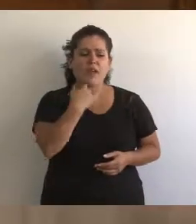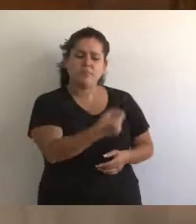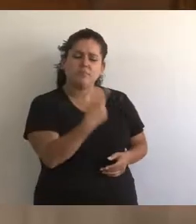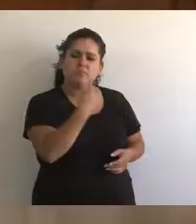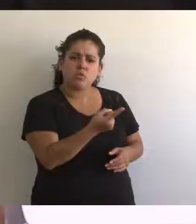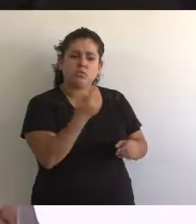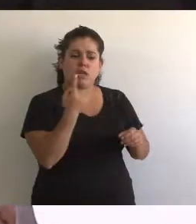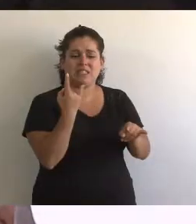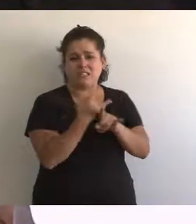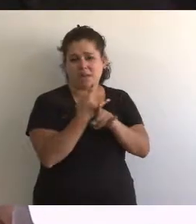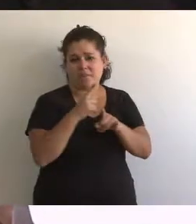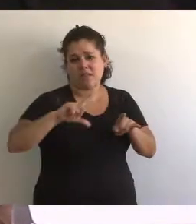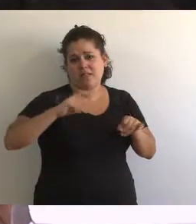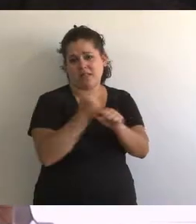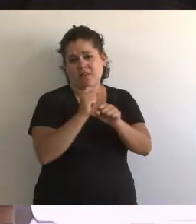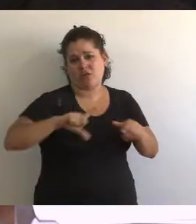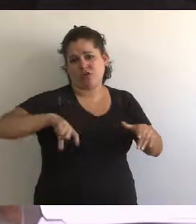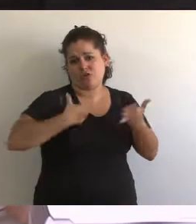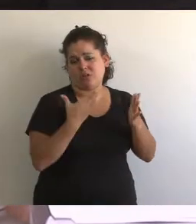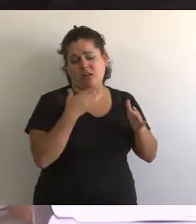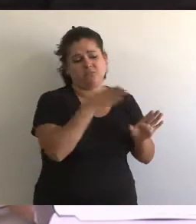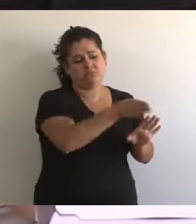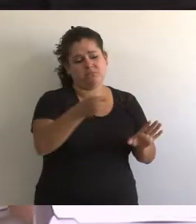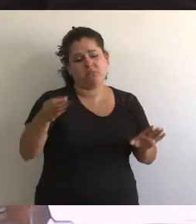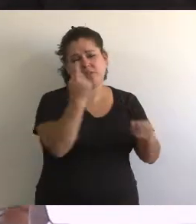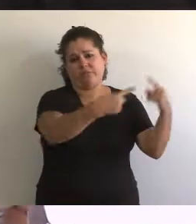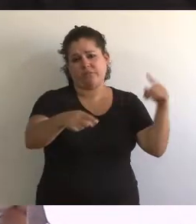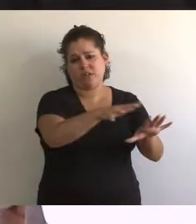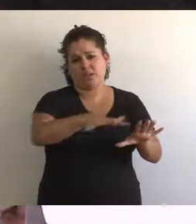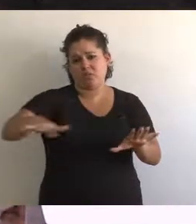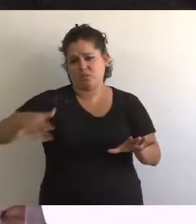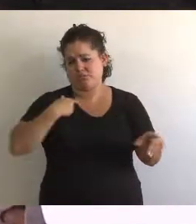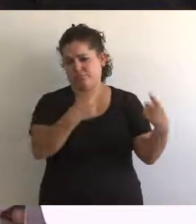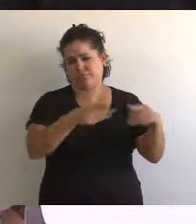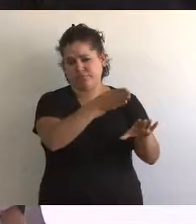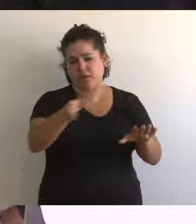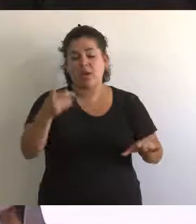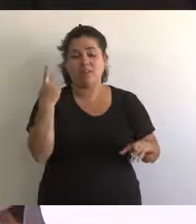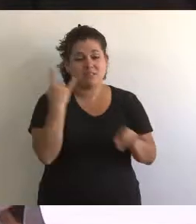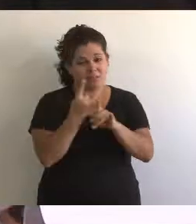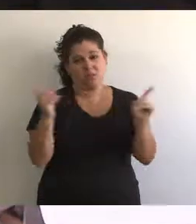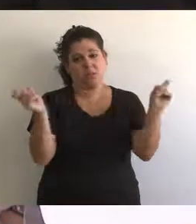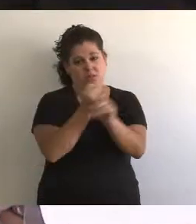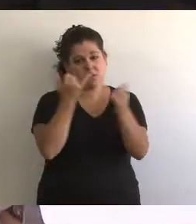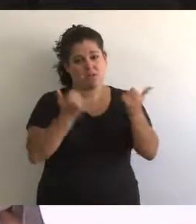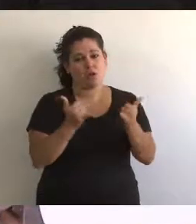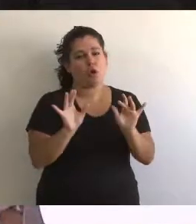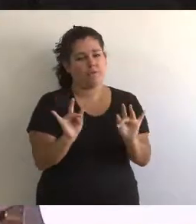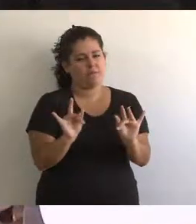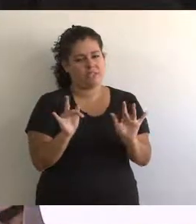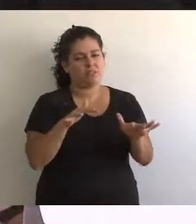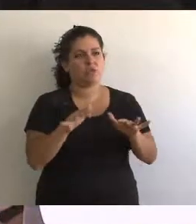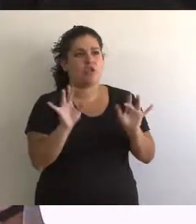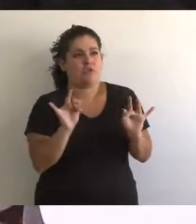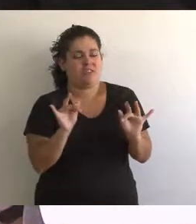sociales trabajan en muchos ámbitos y muchos de ellos presentan situaciones conflictivas, digamos. ¿Cuáles son los